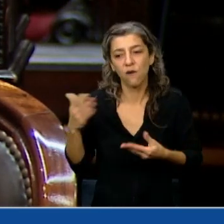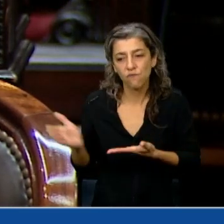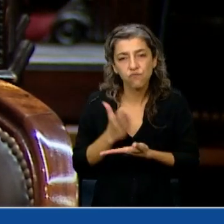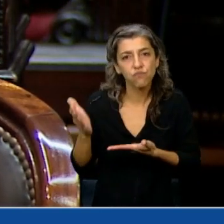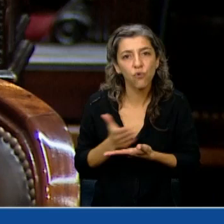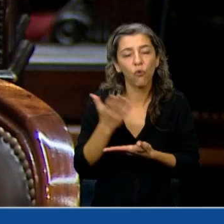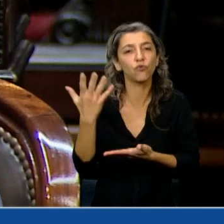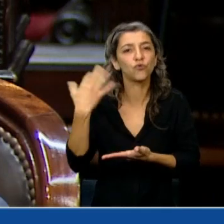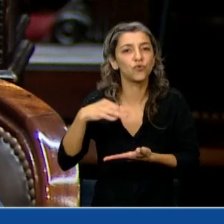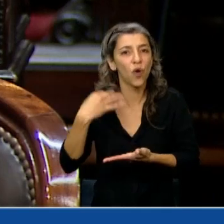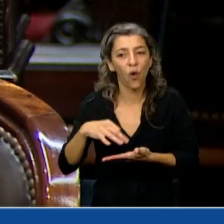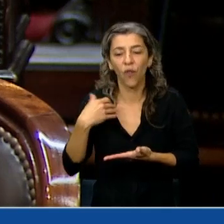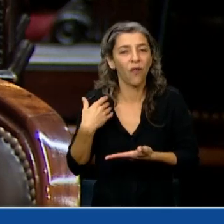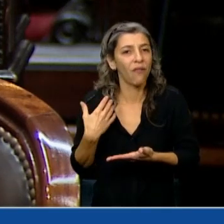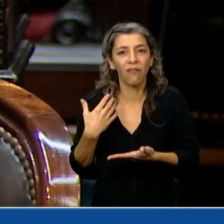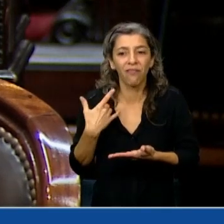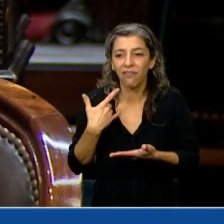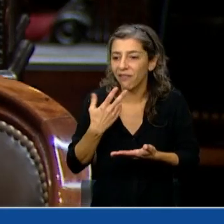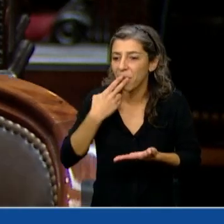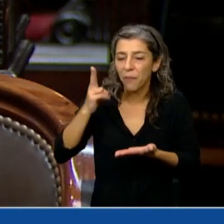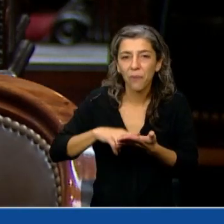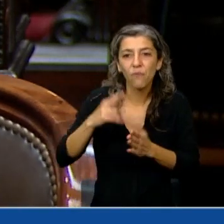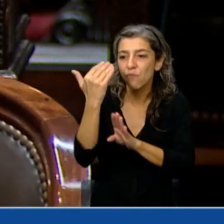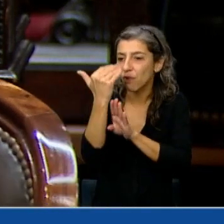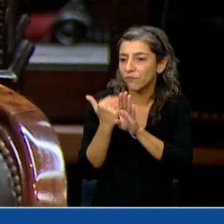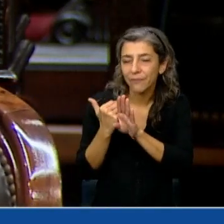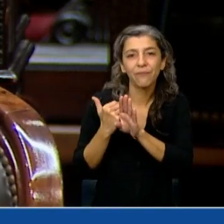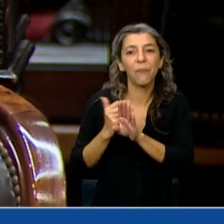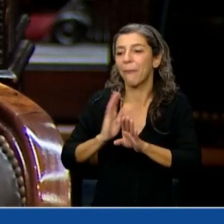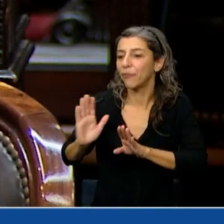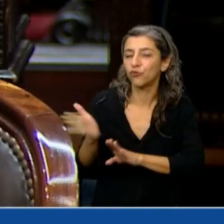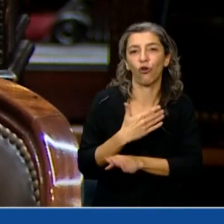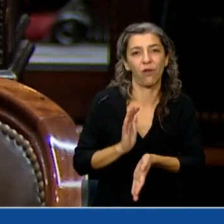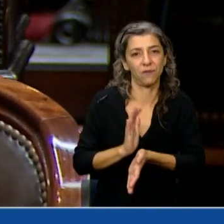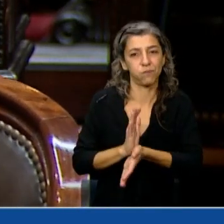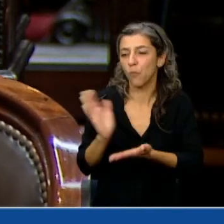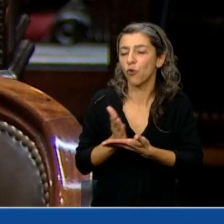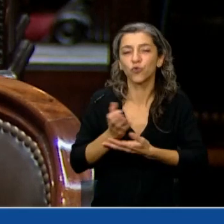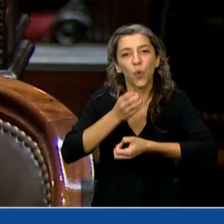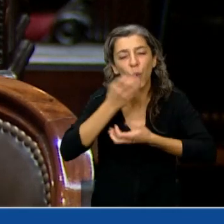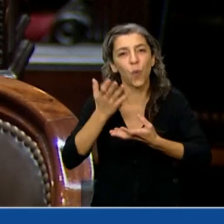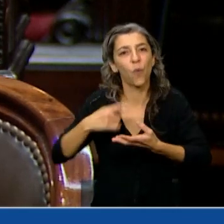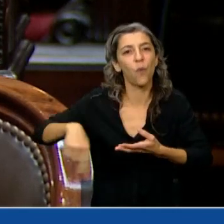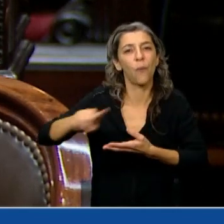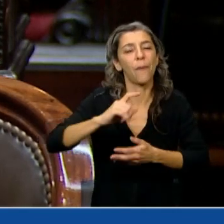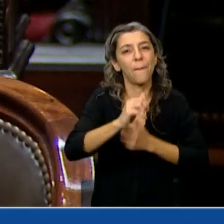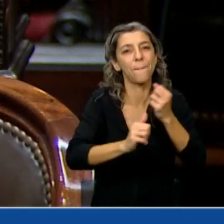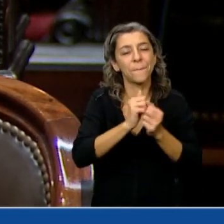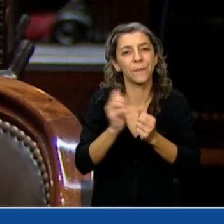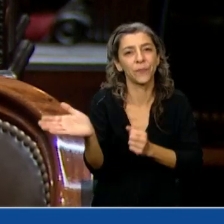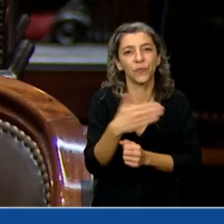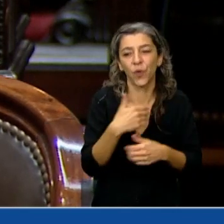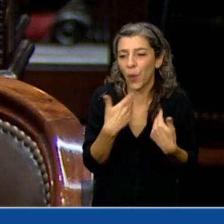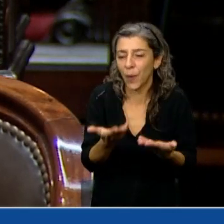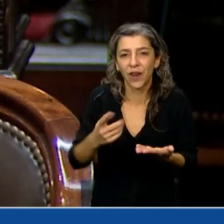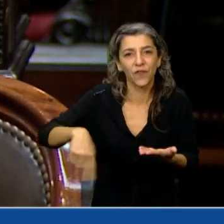tanto aportan al Estado argentino y que muchas veces se lo malgasta. Pero más grave es cuando